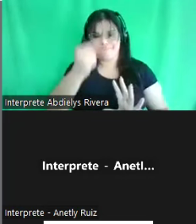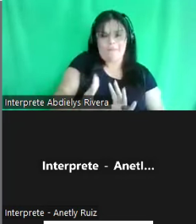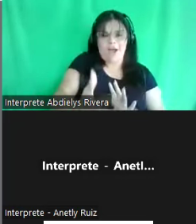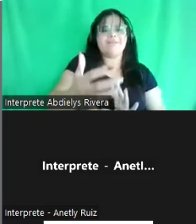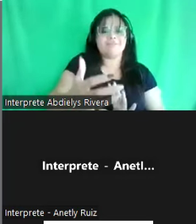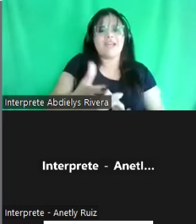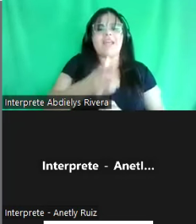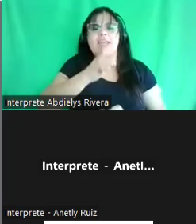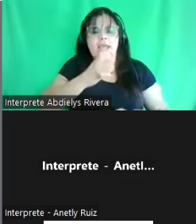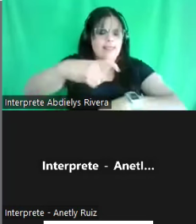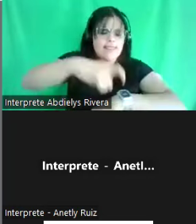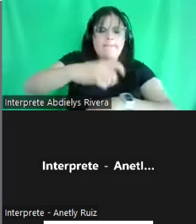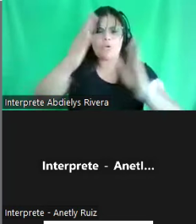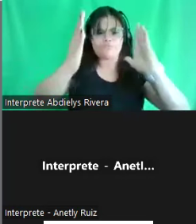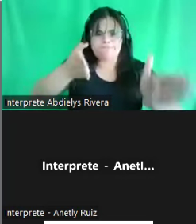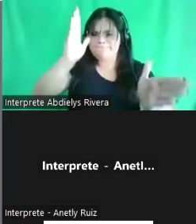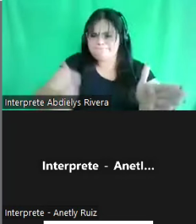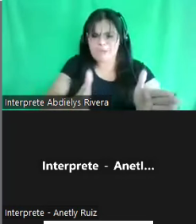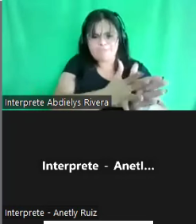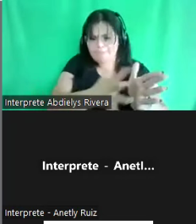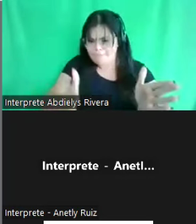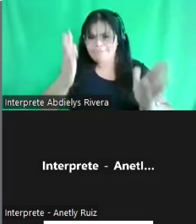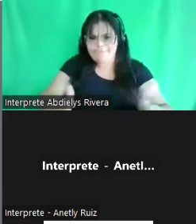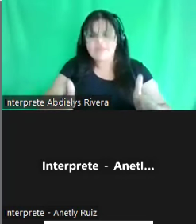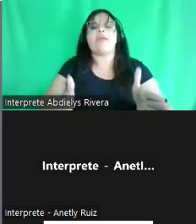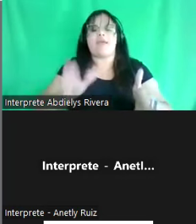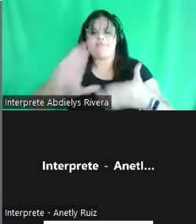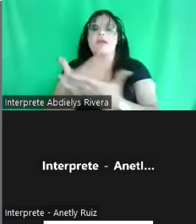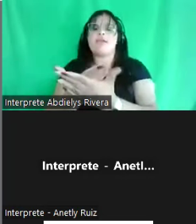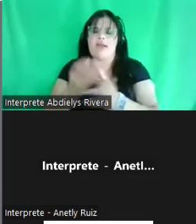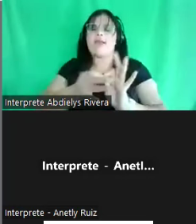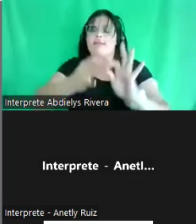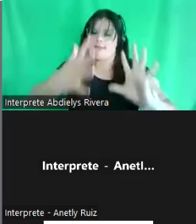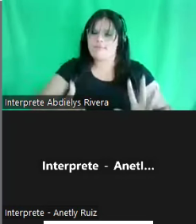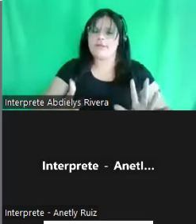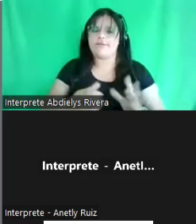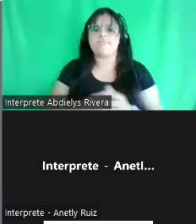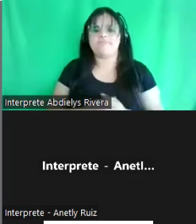un marco de tiempo en el cual el intérprete va a llegar al hospital. Y esto es